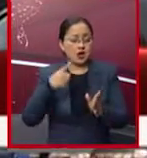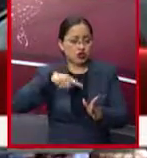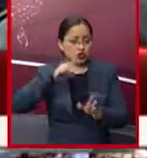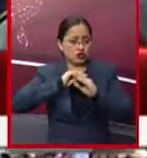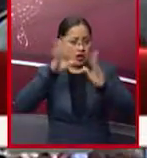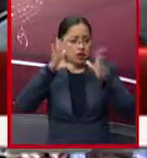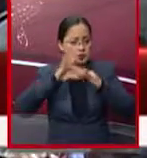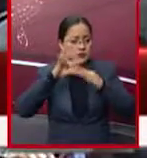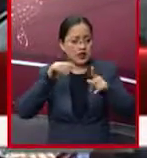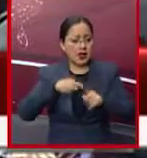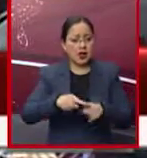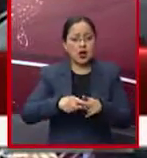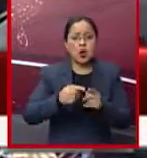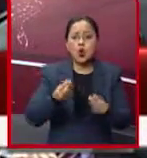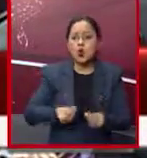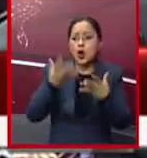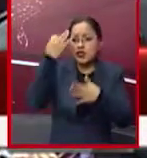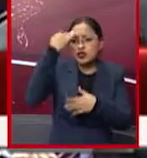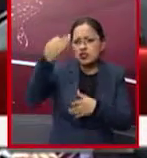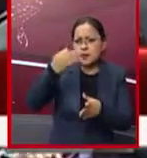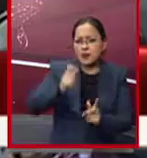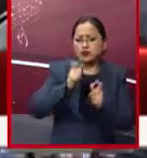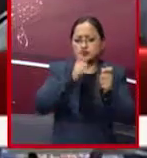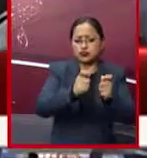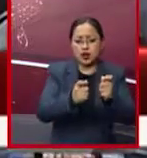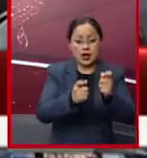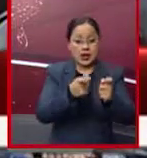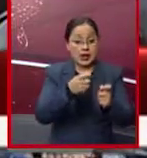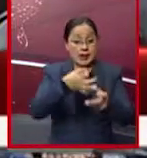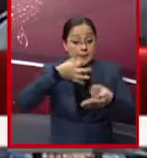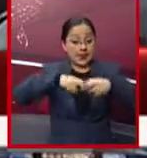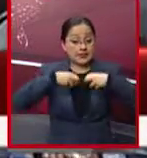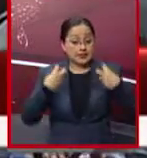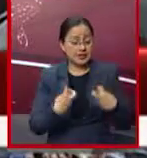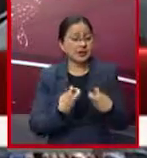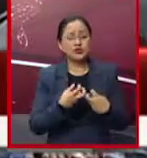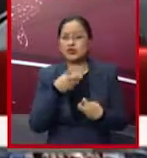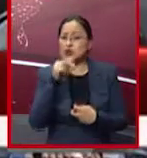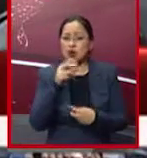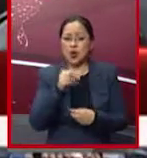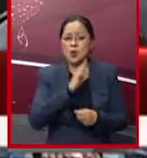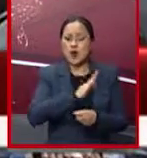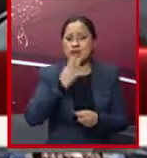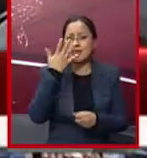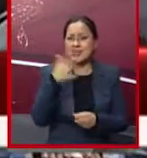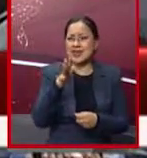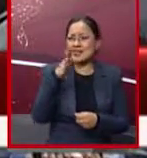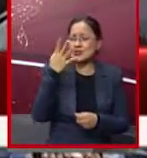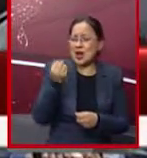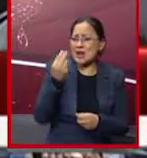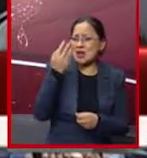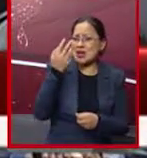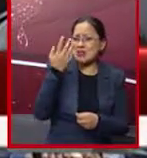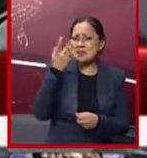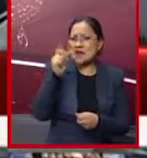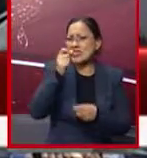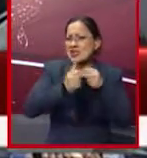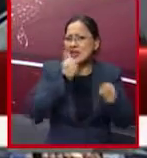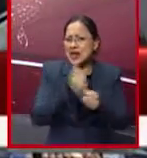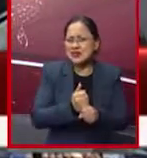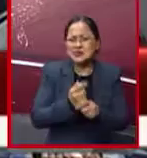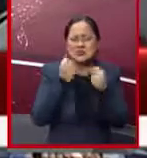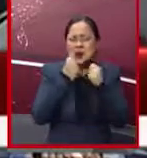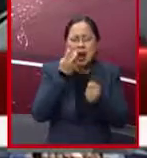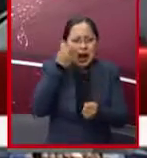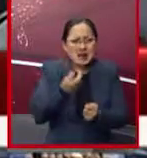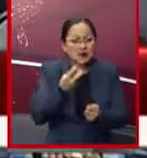también, el tiempo del que duren los magistrados. Podrán durar en su cargo 10, 9, hasta 20 años. No, compañeros, lo que